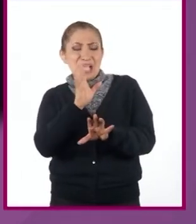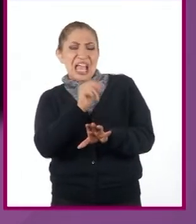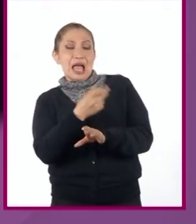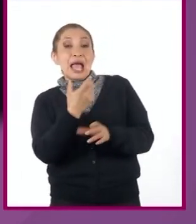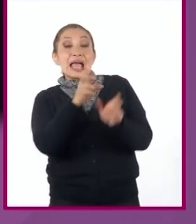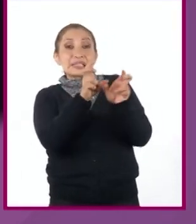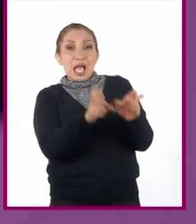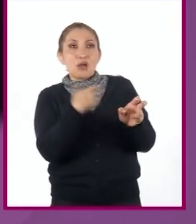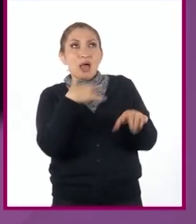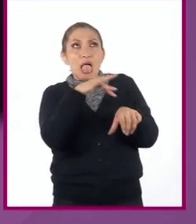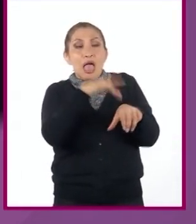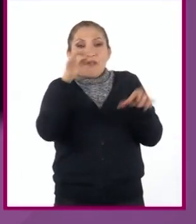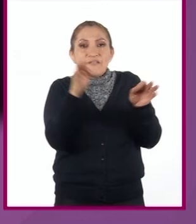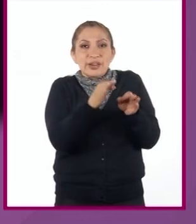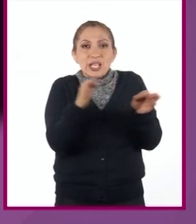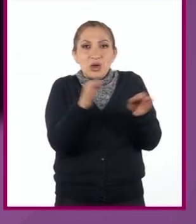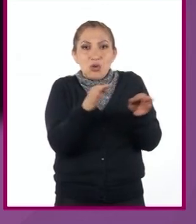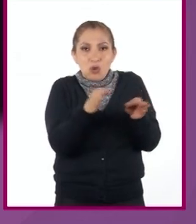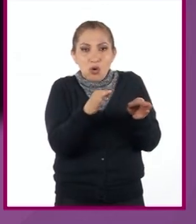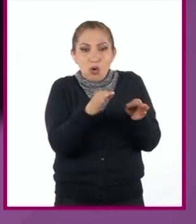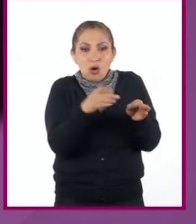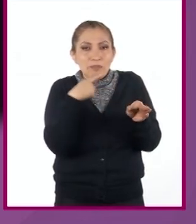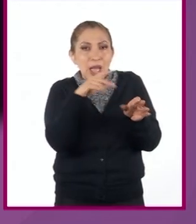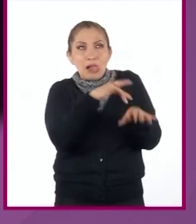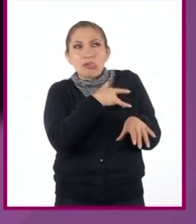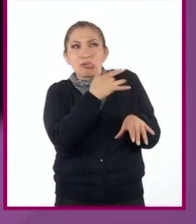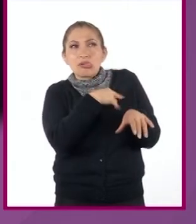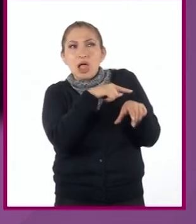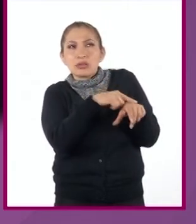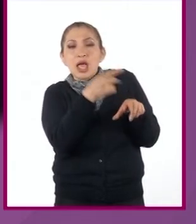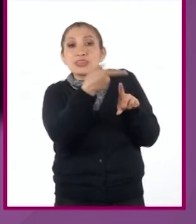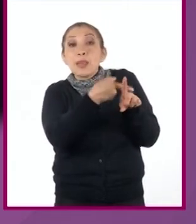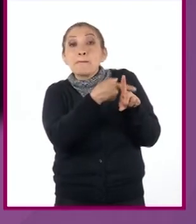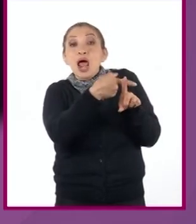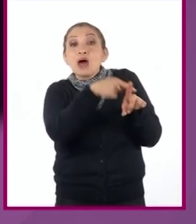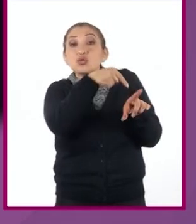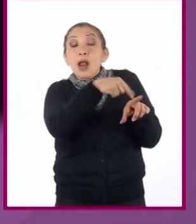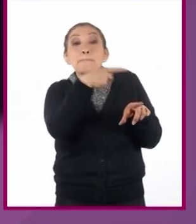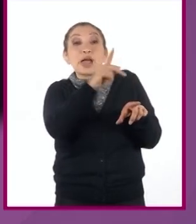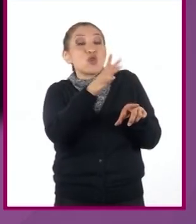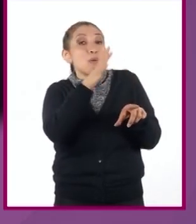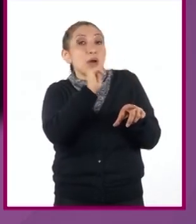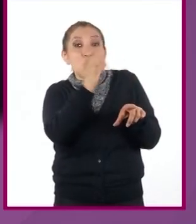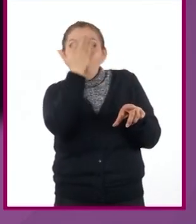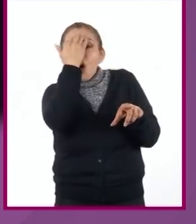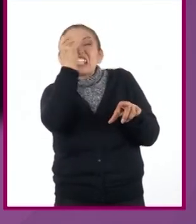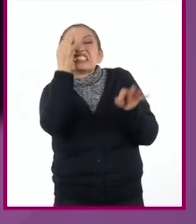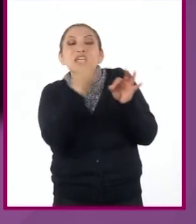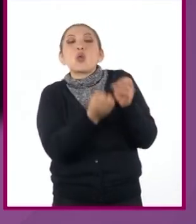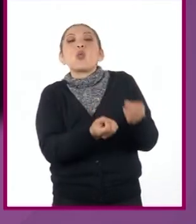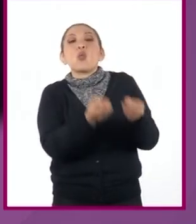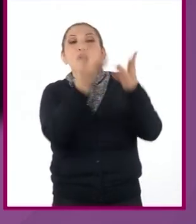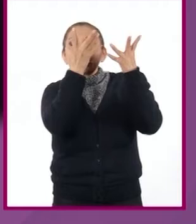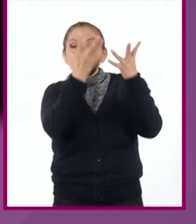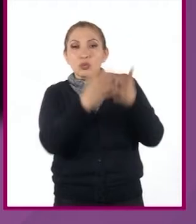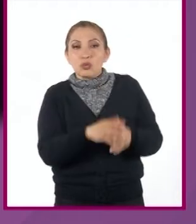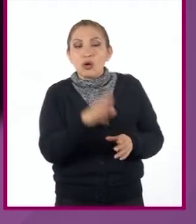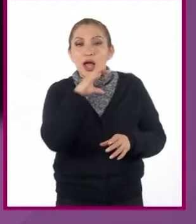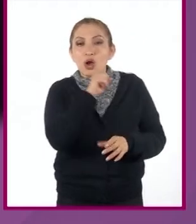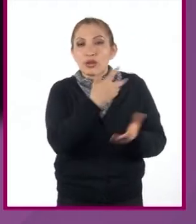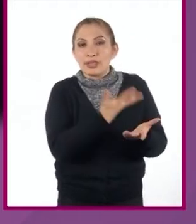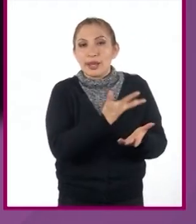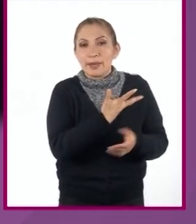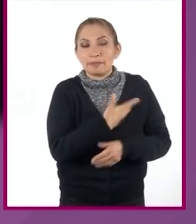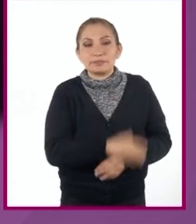hielo, sentirás el frío, es decir, tendrás una percepción de su temperatura, pero no podrás conocer exactamente la cantidad de calor que